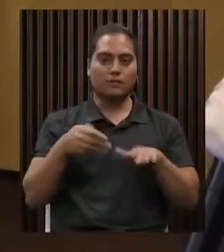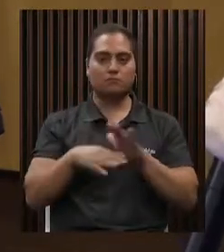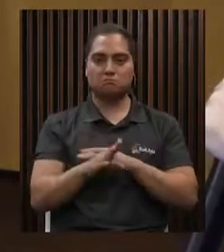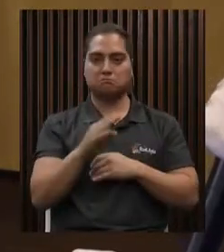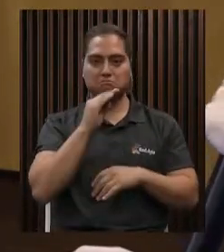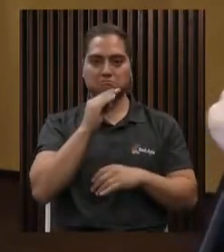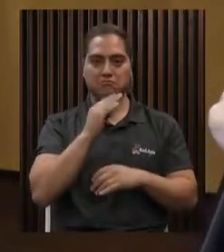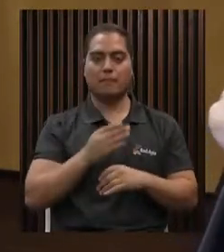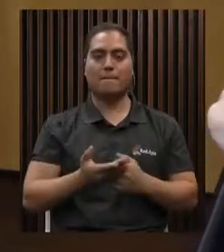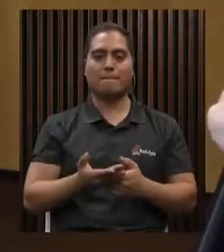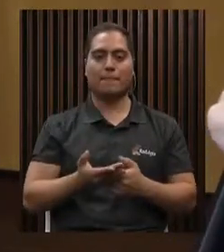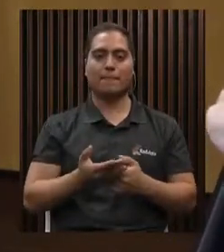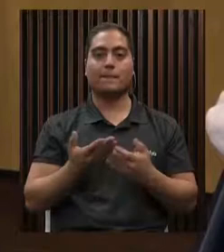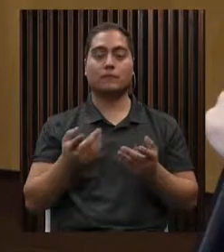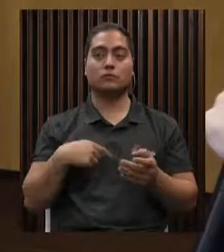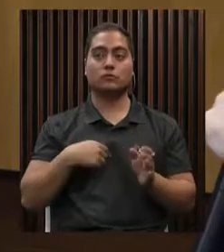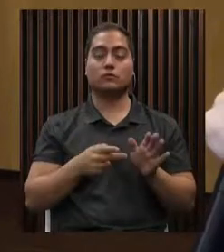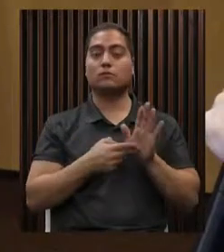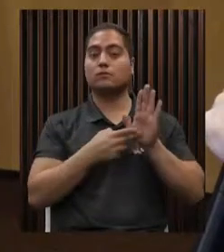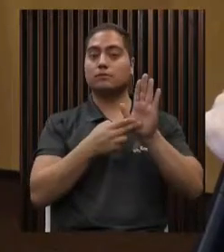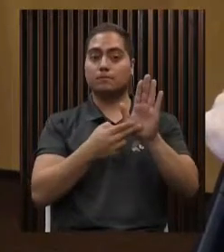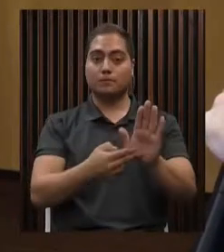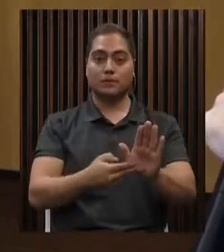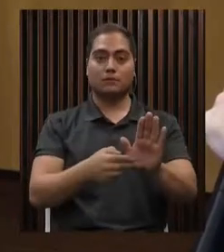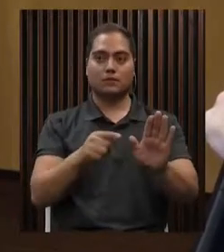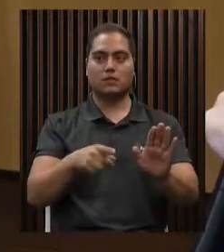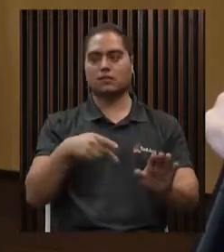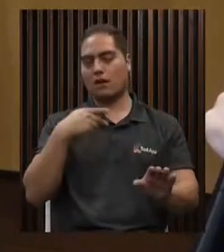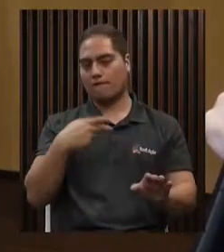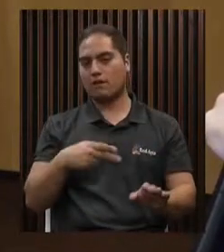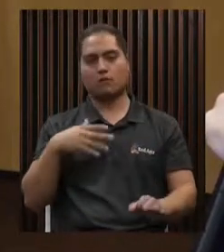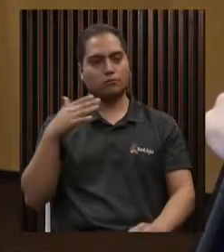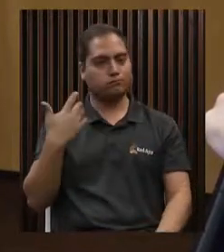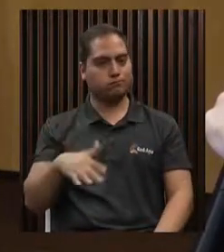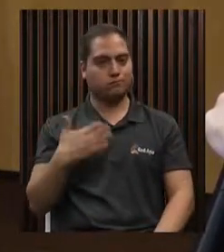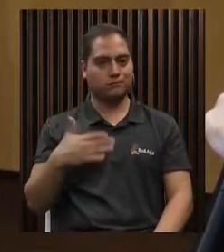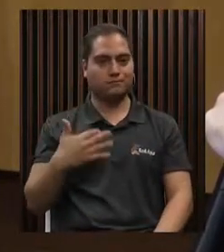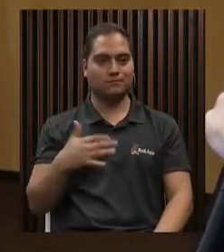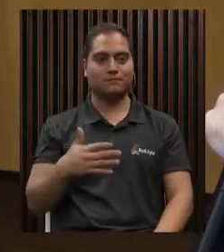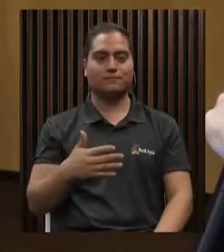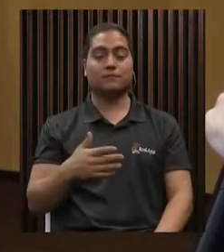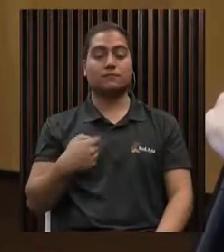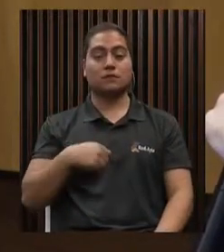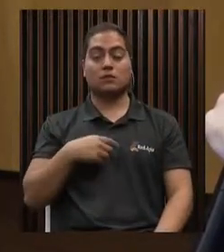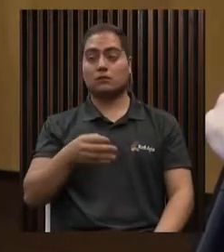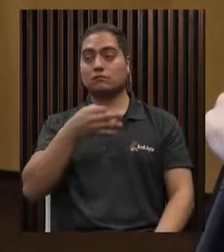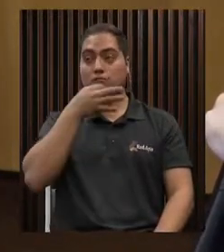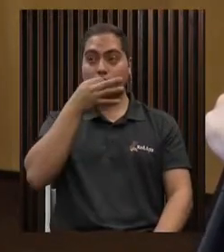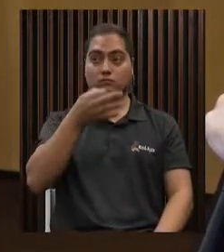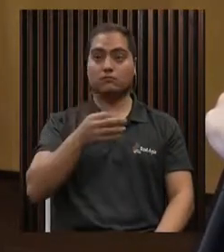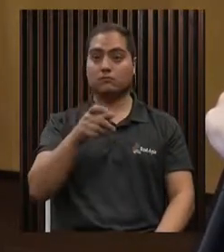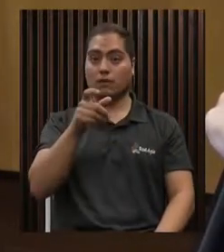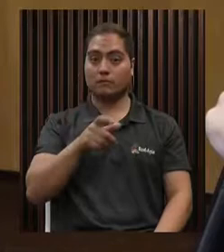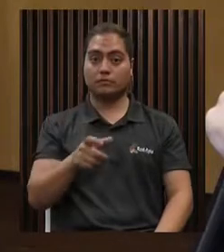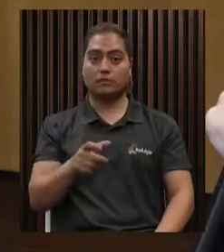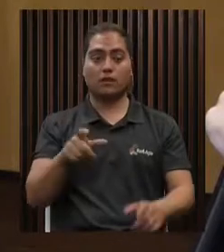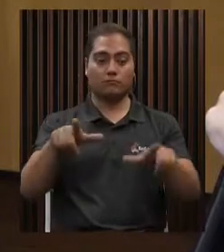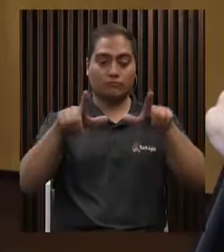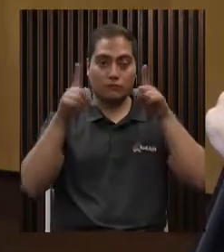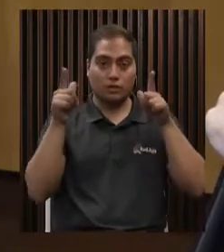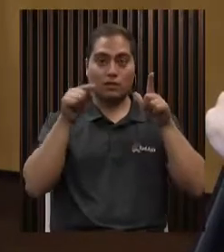Y demostramos que había valor ahí. También nosotros siempre dijimos que el personaje fuera un personaje